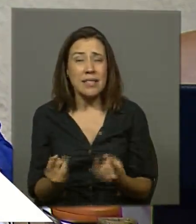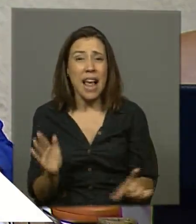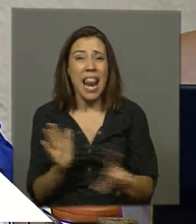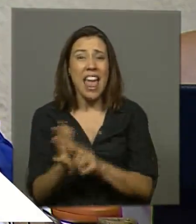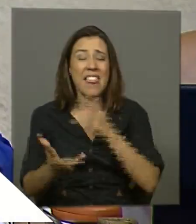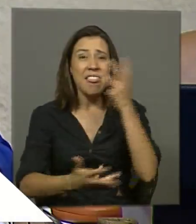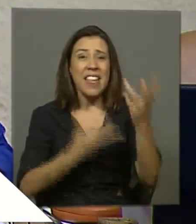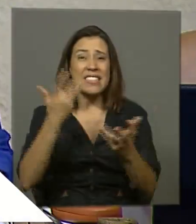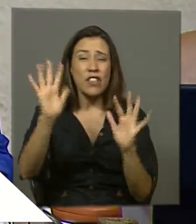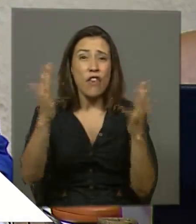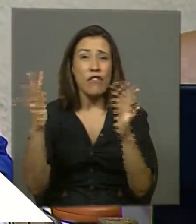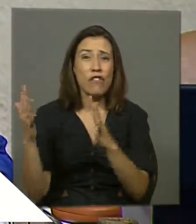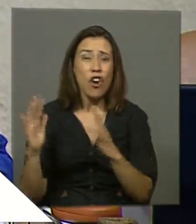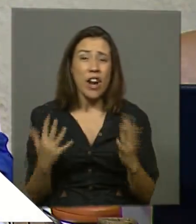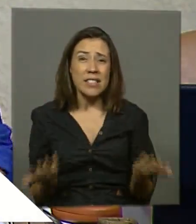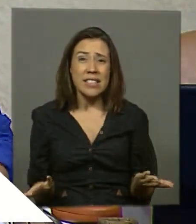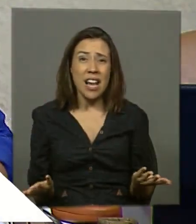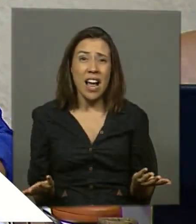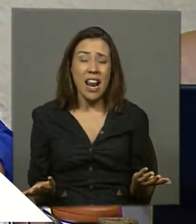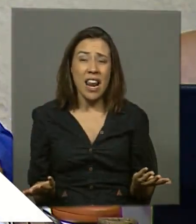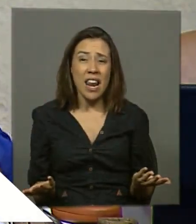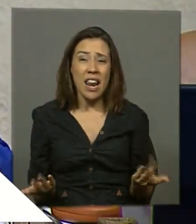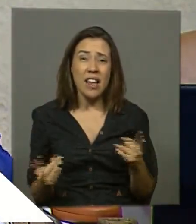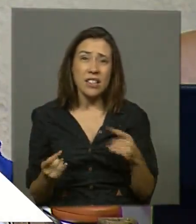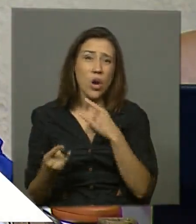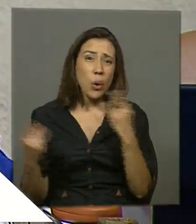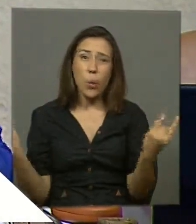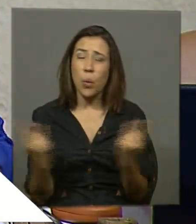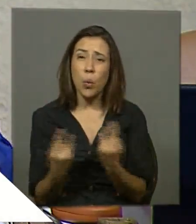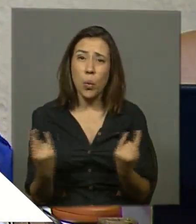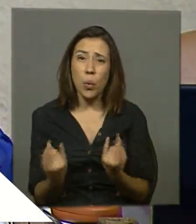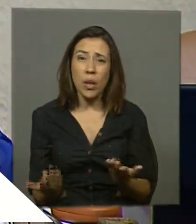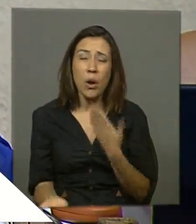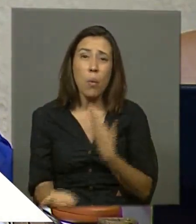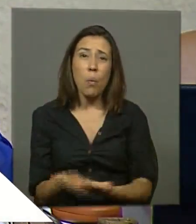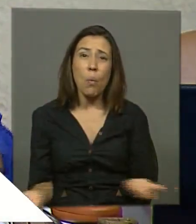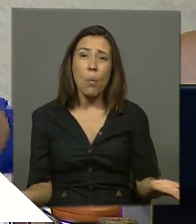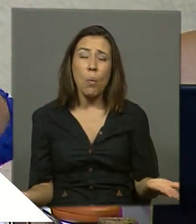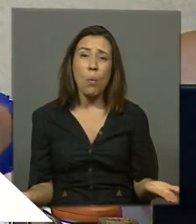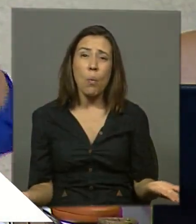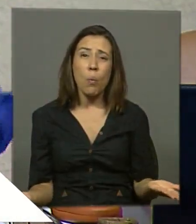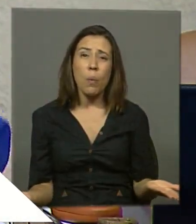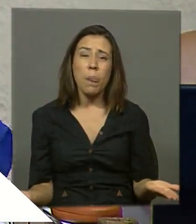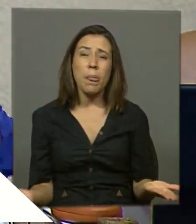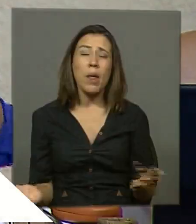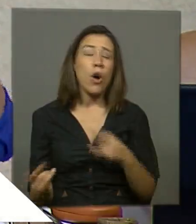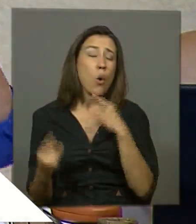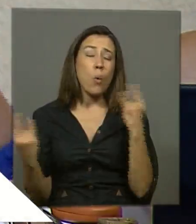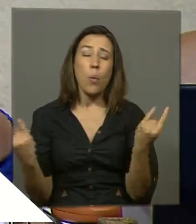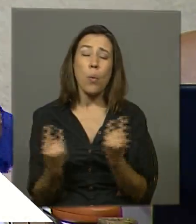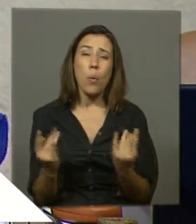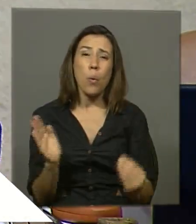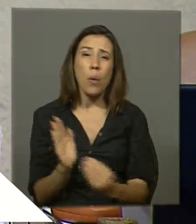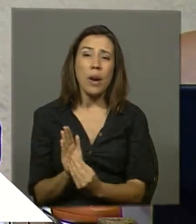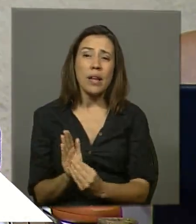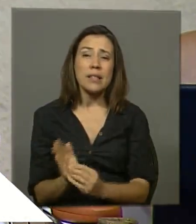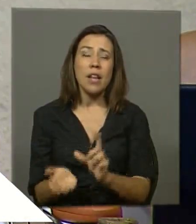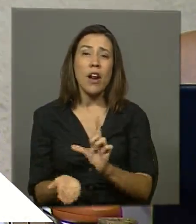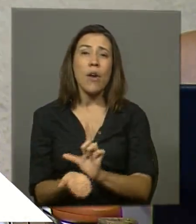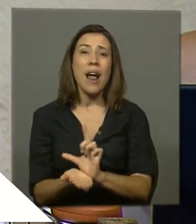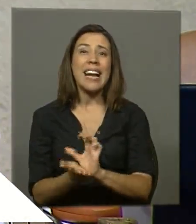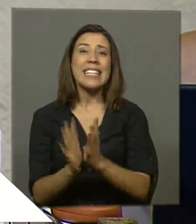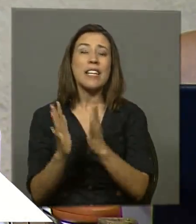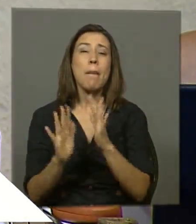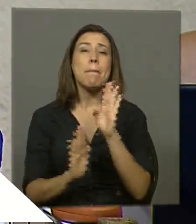ley de incendios forestales ministro eso es urgente hasta cuándo nos vamos a colocar urgencia a las áreas silvestres